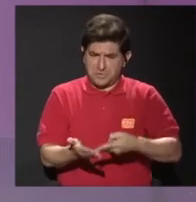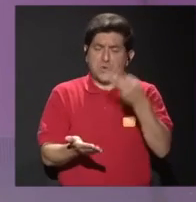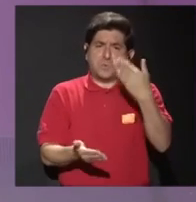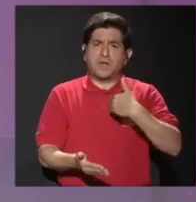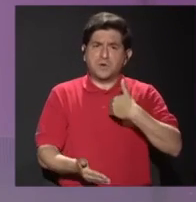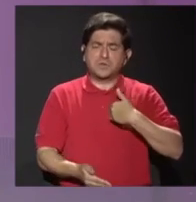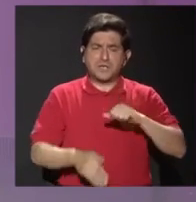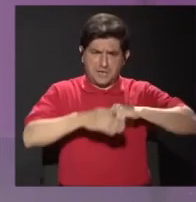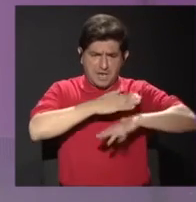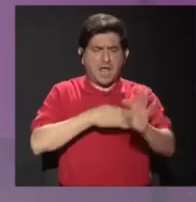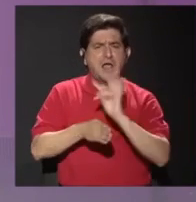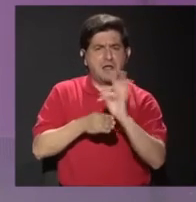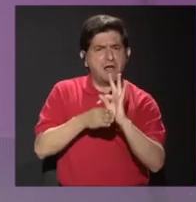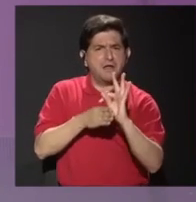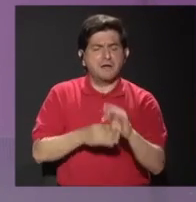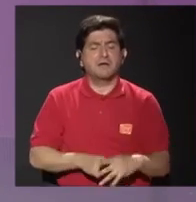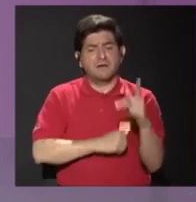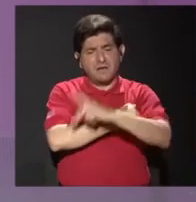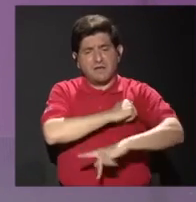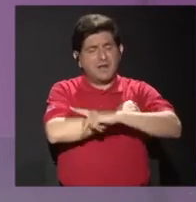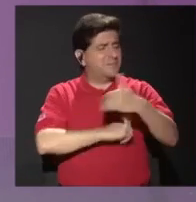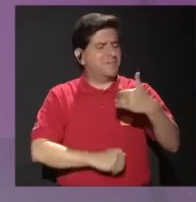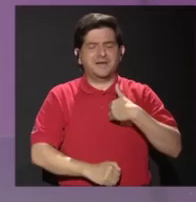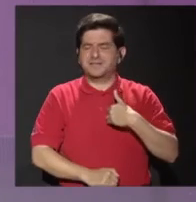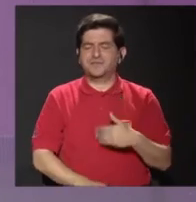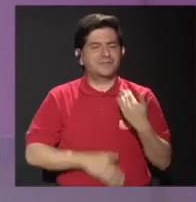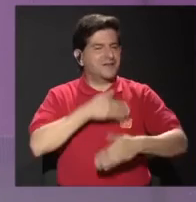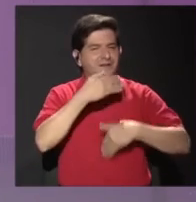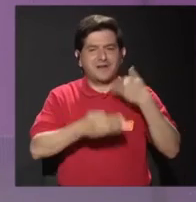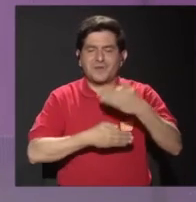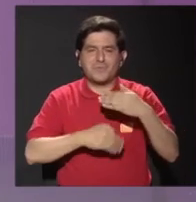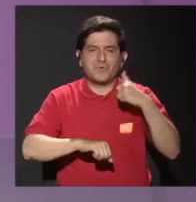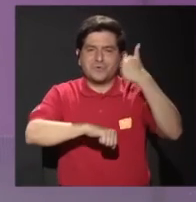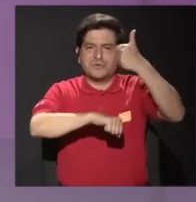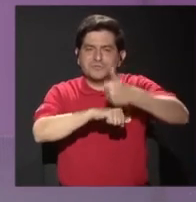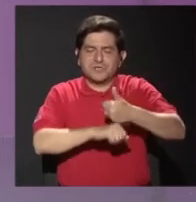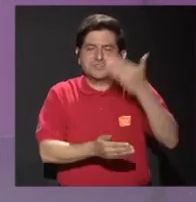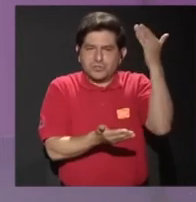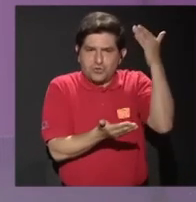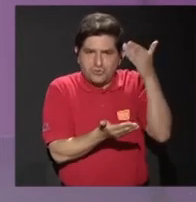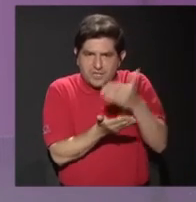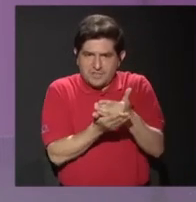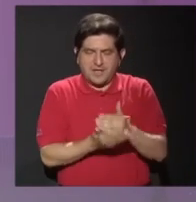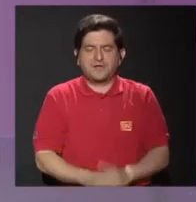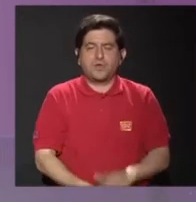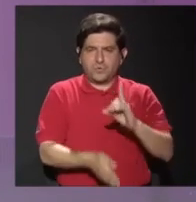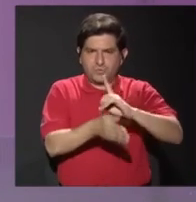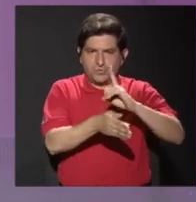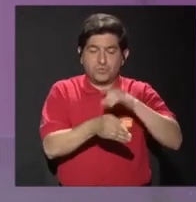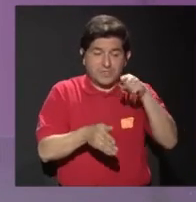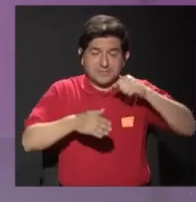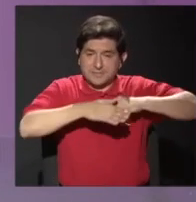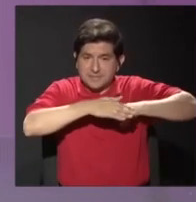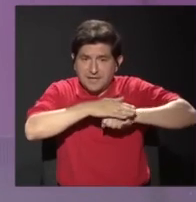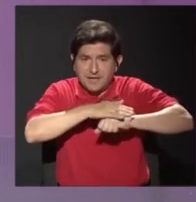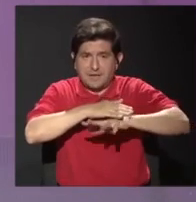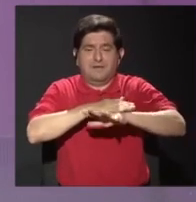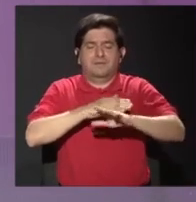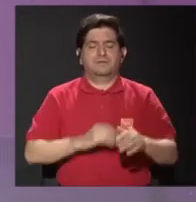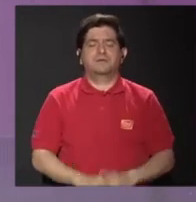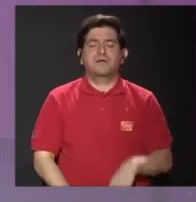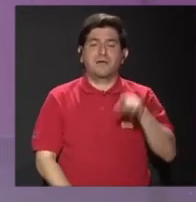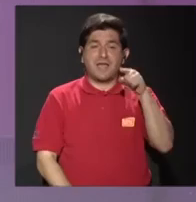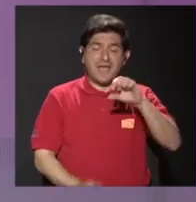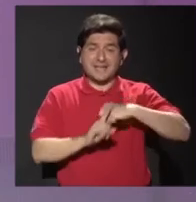aborto terapeútico aún el país carece de un de interrupción terapéutica del embarazo y esa es